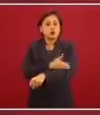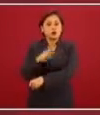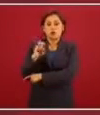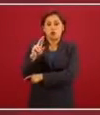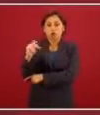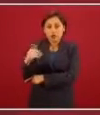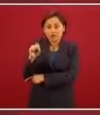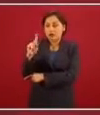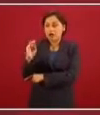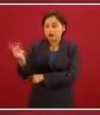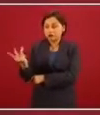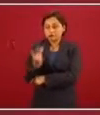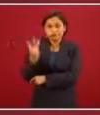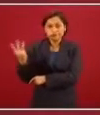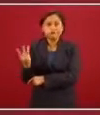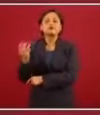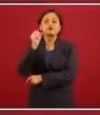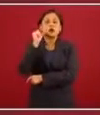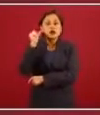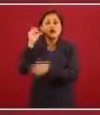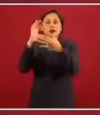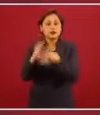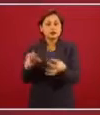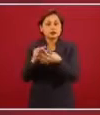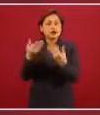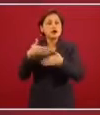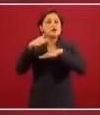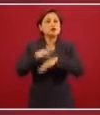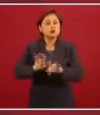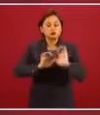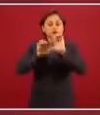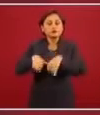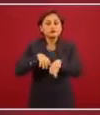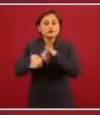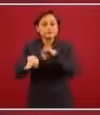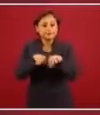hablábamos precisamente de esta necesidad de contratación. Aquí quiero